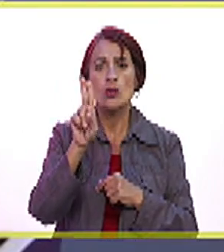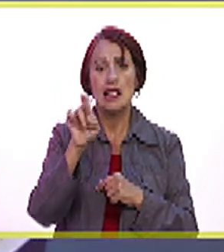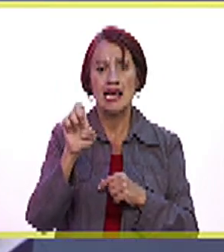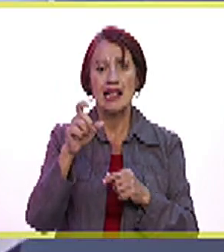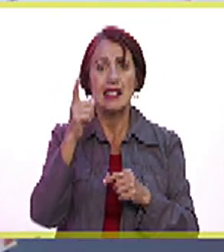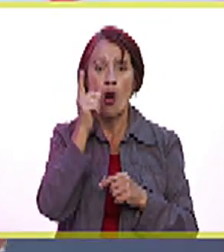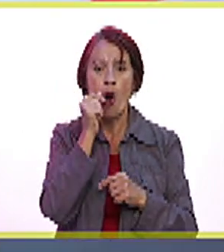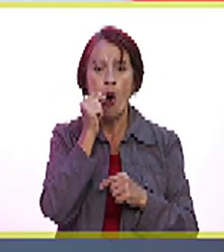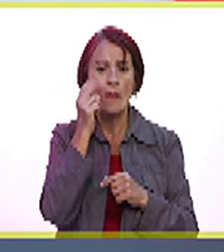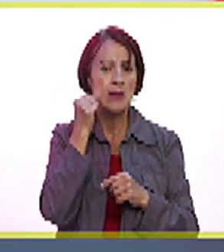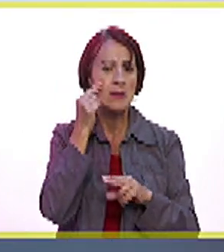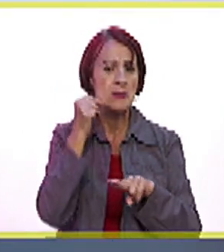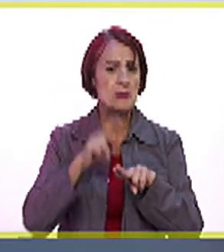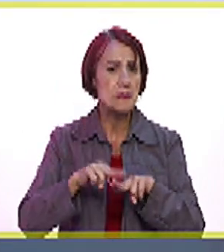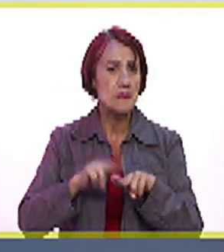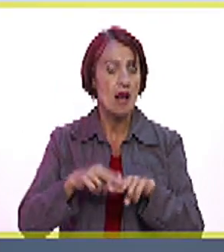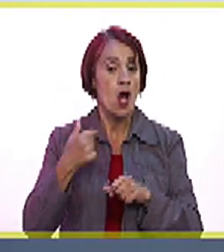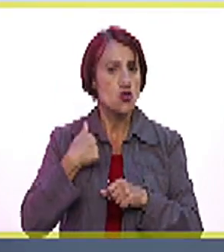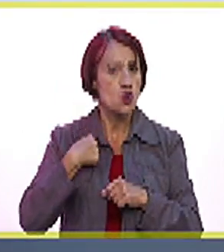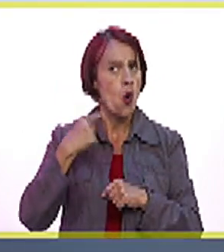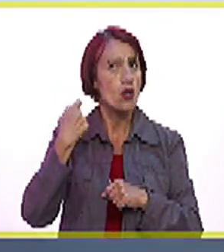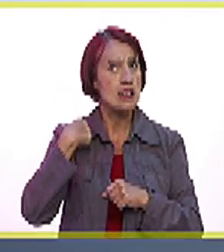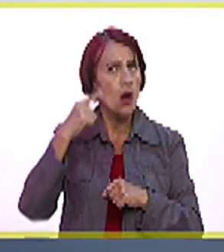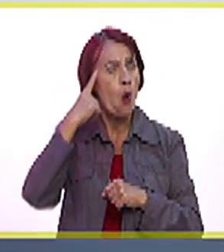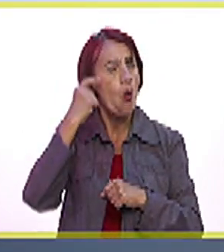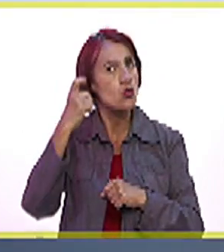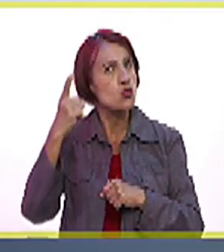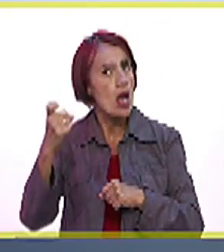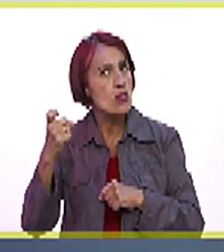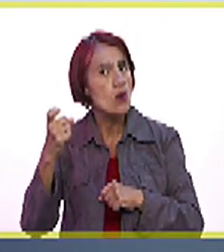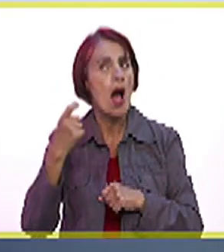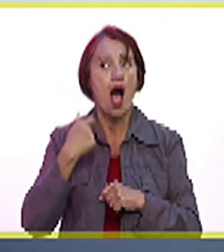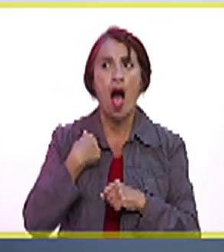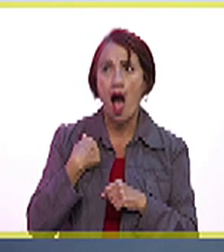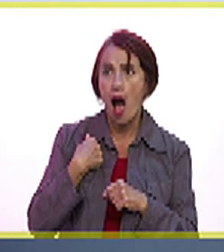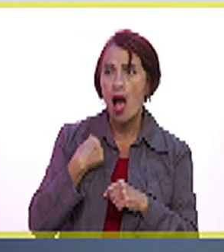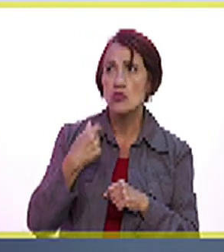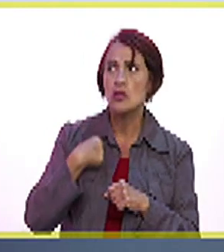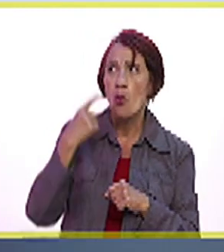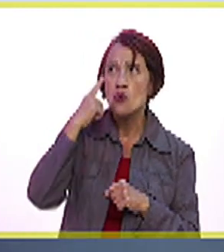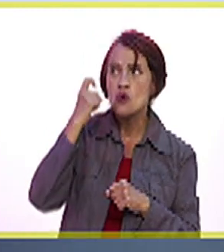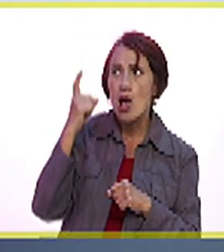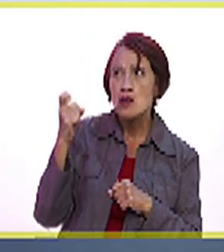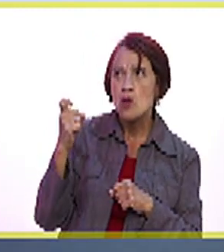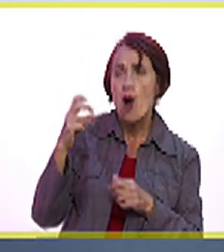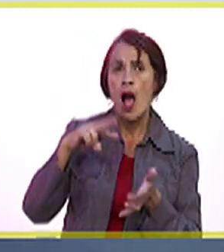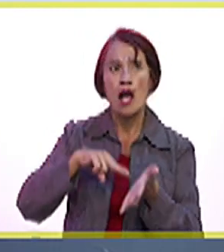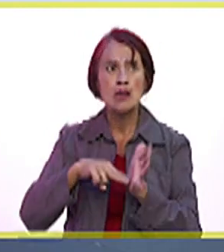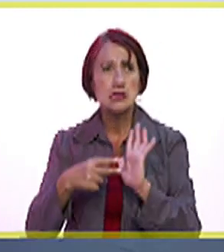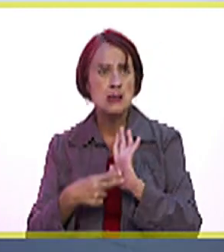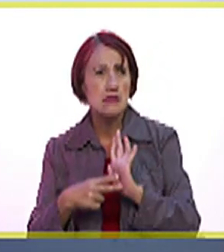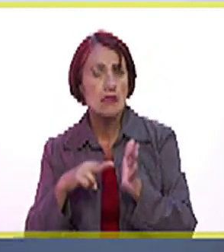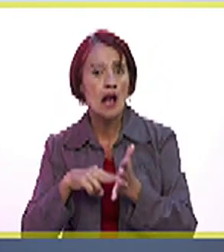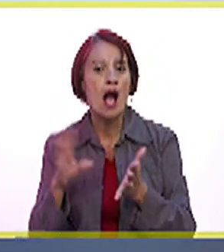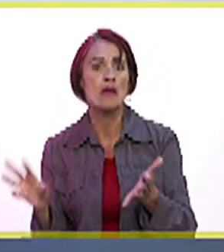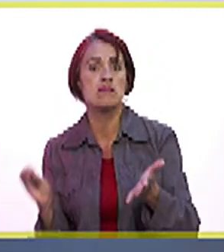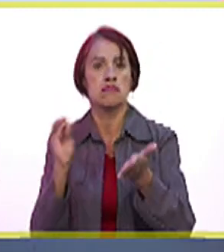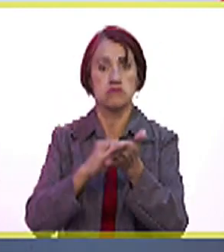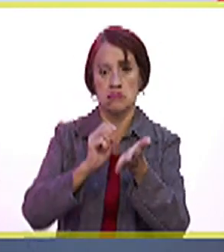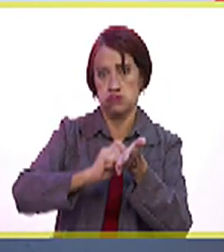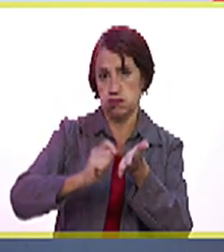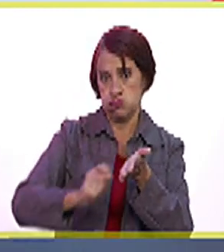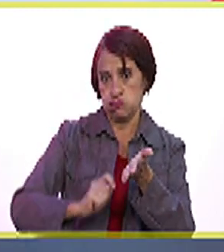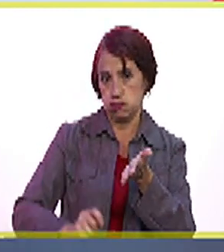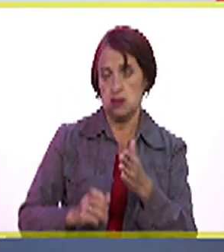es yo tengo un sueño y yo tengo un sueño. ¿Sí? ¿Qué significa y cuáles son los tipos de estos textos? Quinto